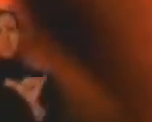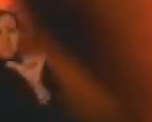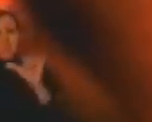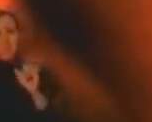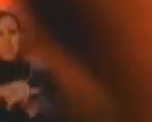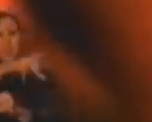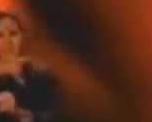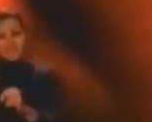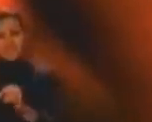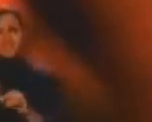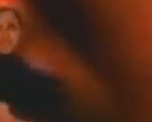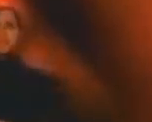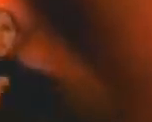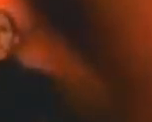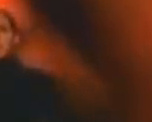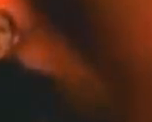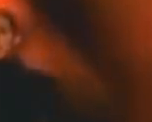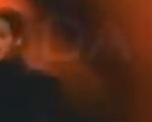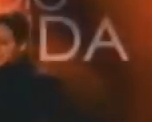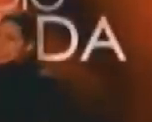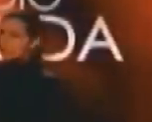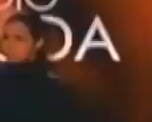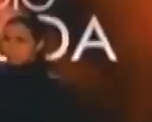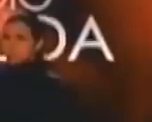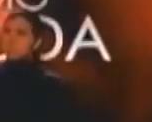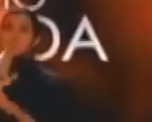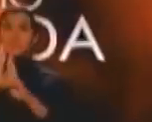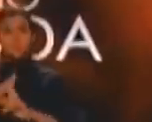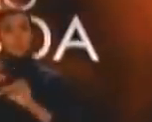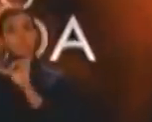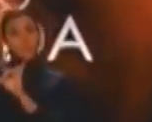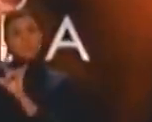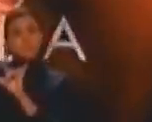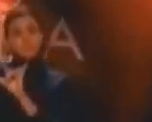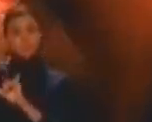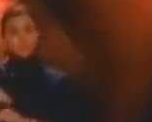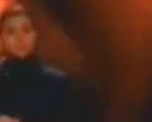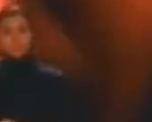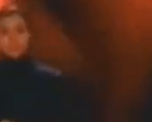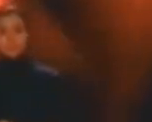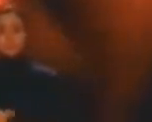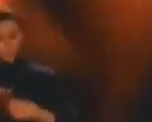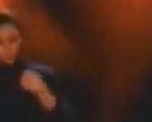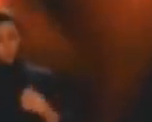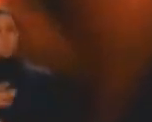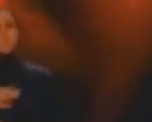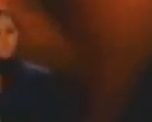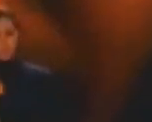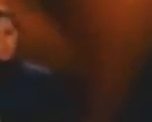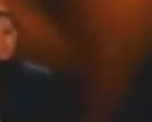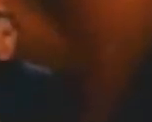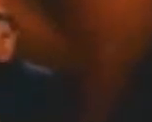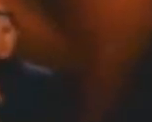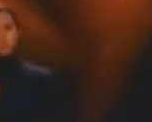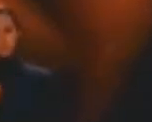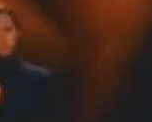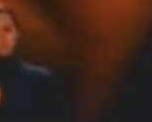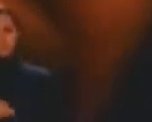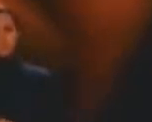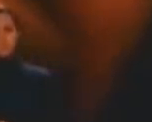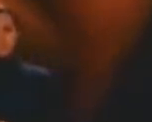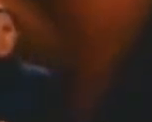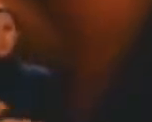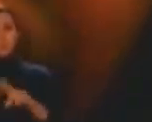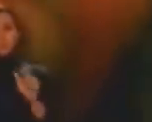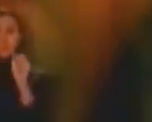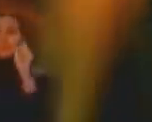de Neruda, padre, ¿eres tú? Y me respondió el mismo Neruda, desde el corazón, sí soy yo.